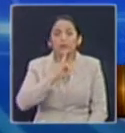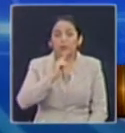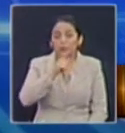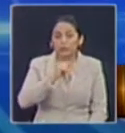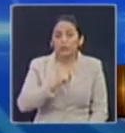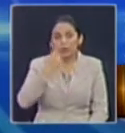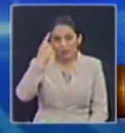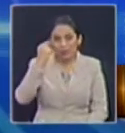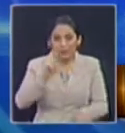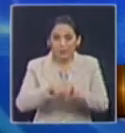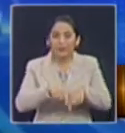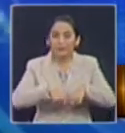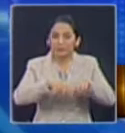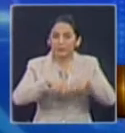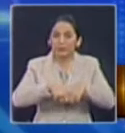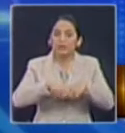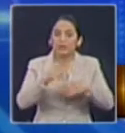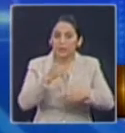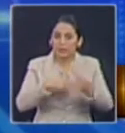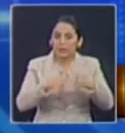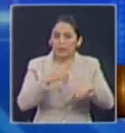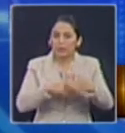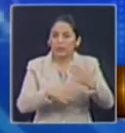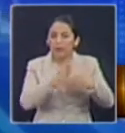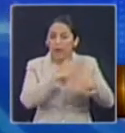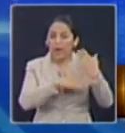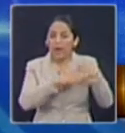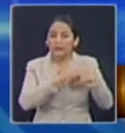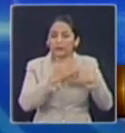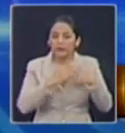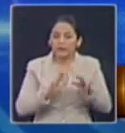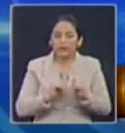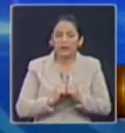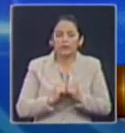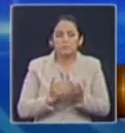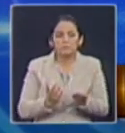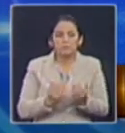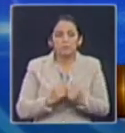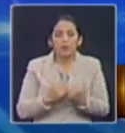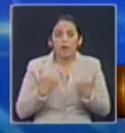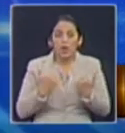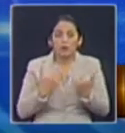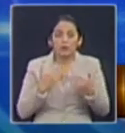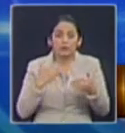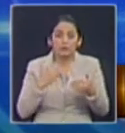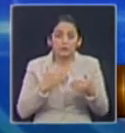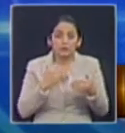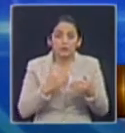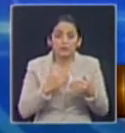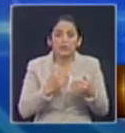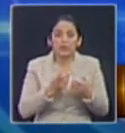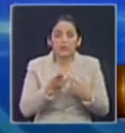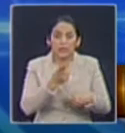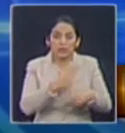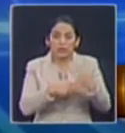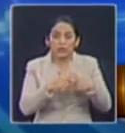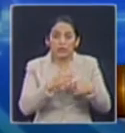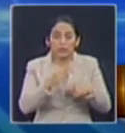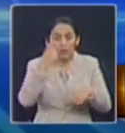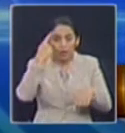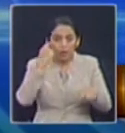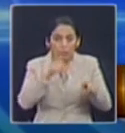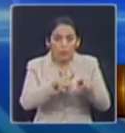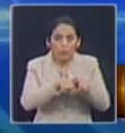acuerdo comercial que lo pedimos desde hace algún tiempo atrás, pero estamos a puertas de que se nos concluya el tema de